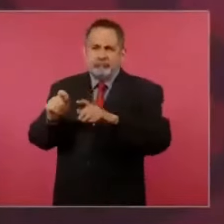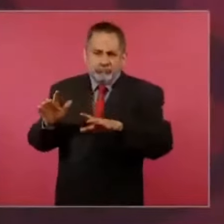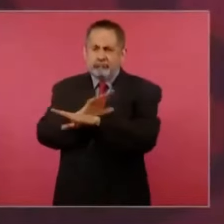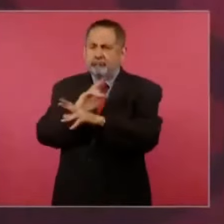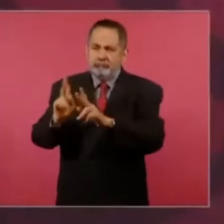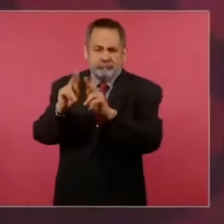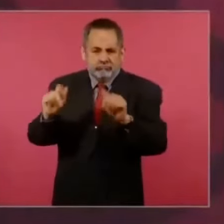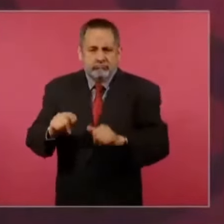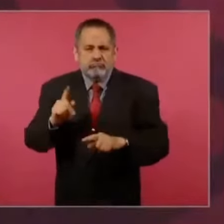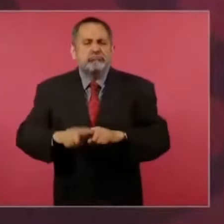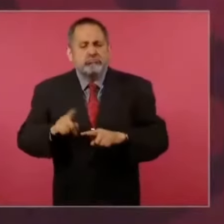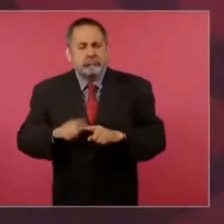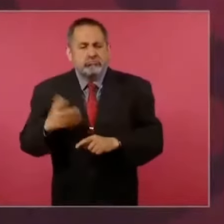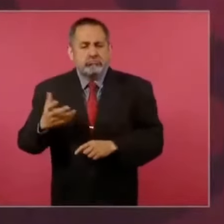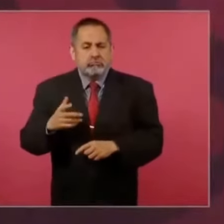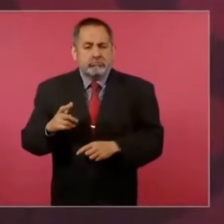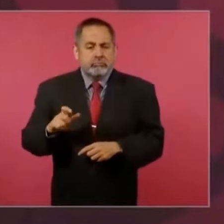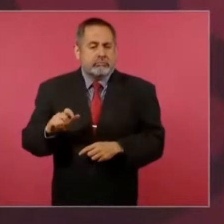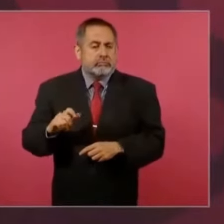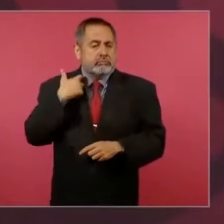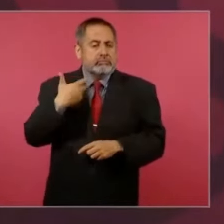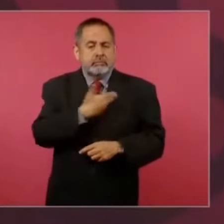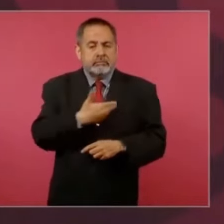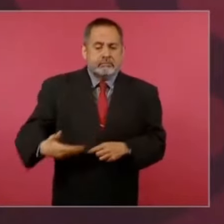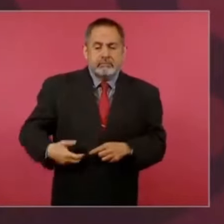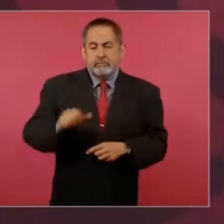pacífica fue el presidente Allende,